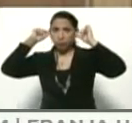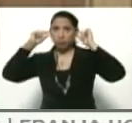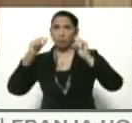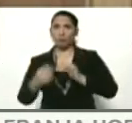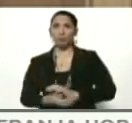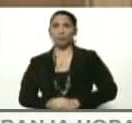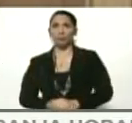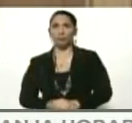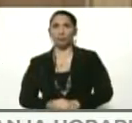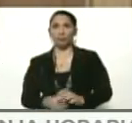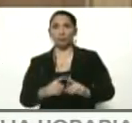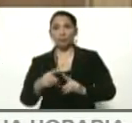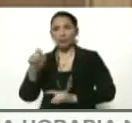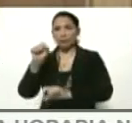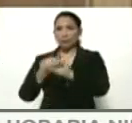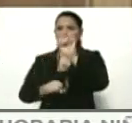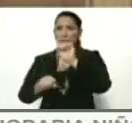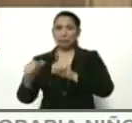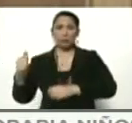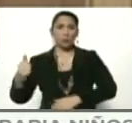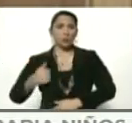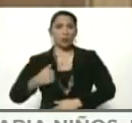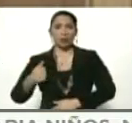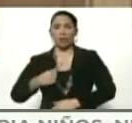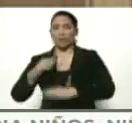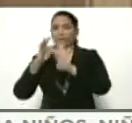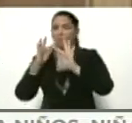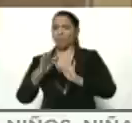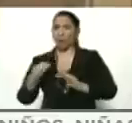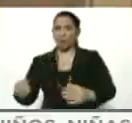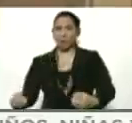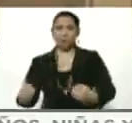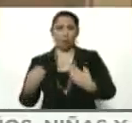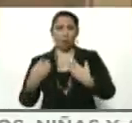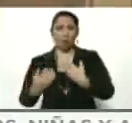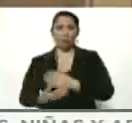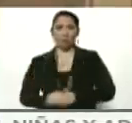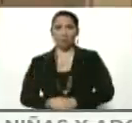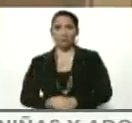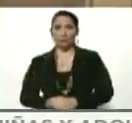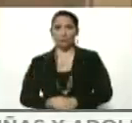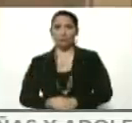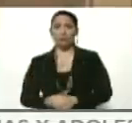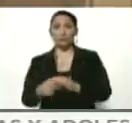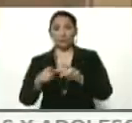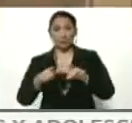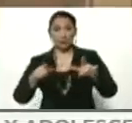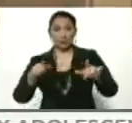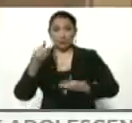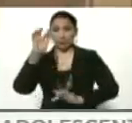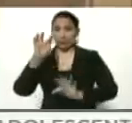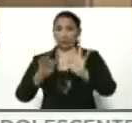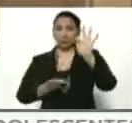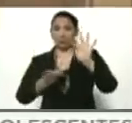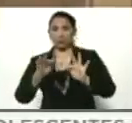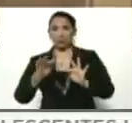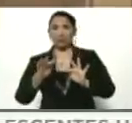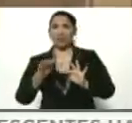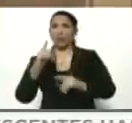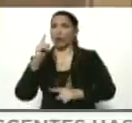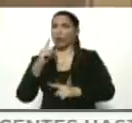tapaboca, para evitar cualquier forma de contagio, el espaciamiento físico entre las